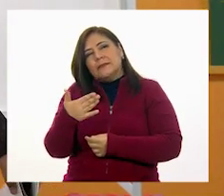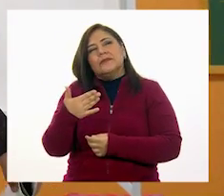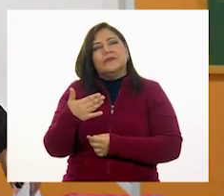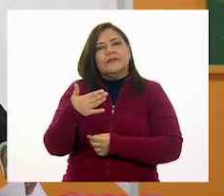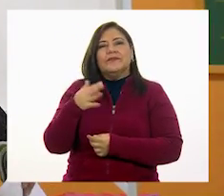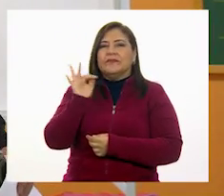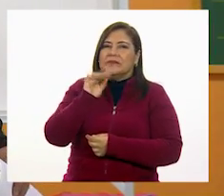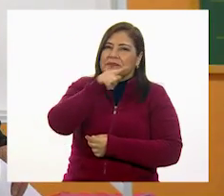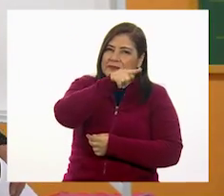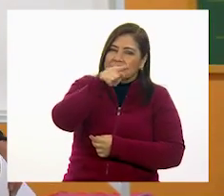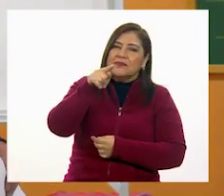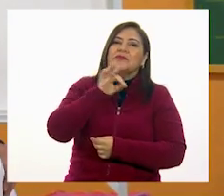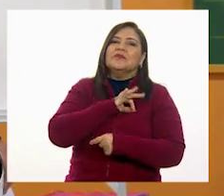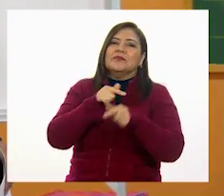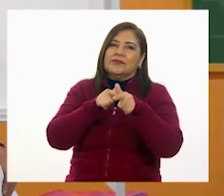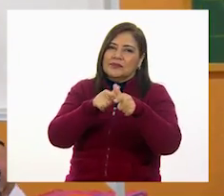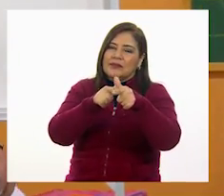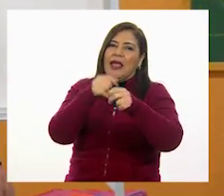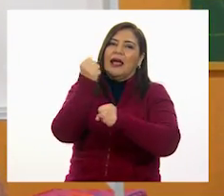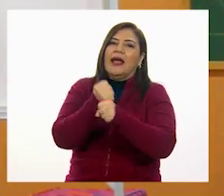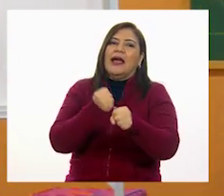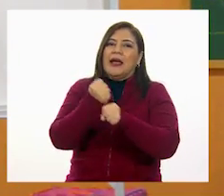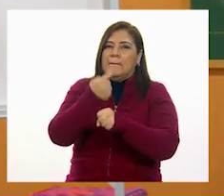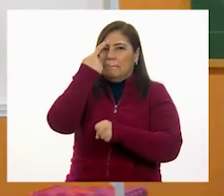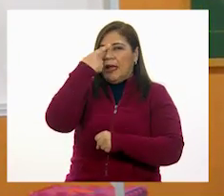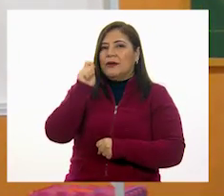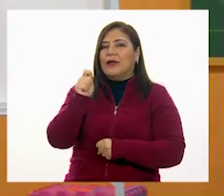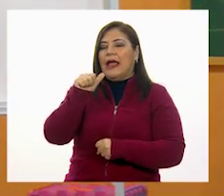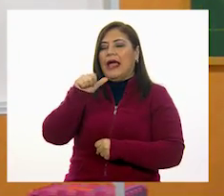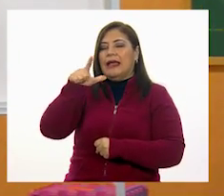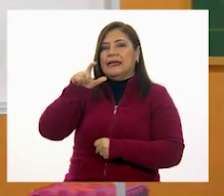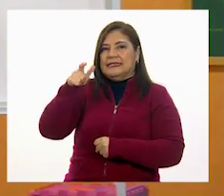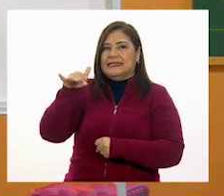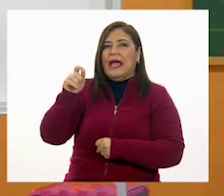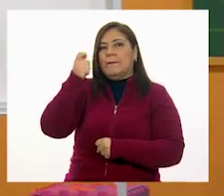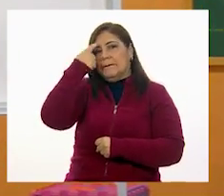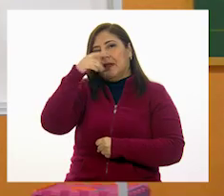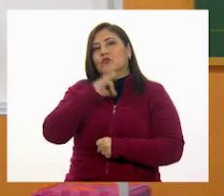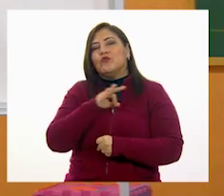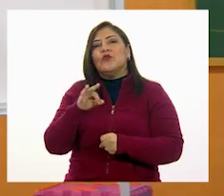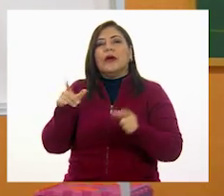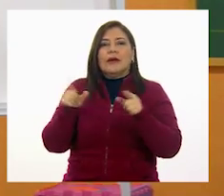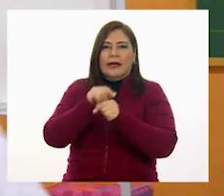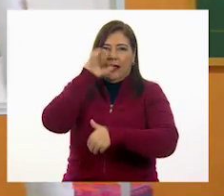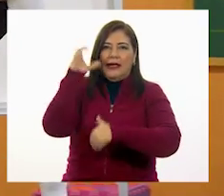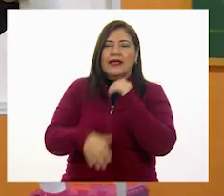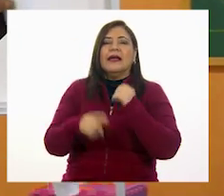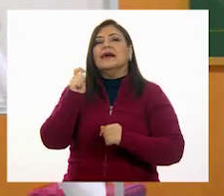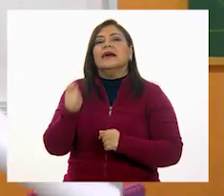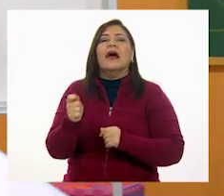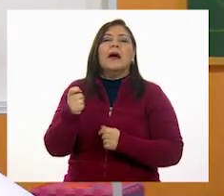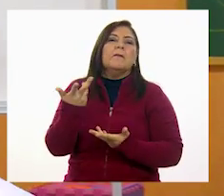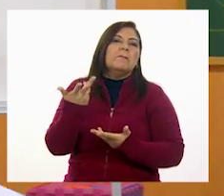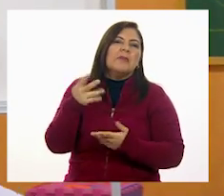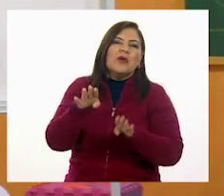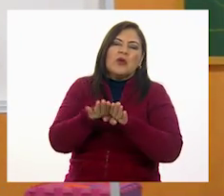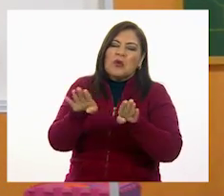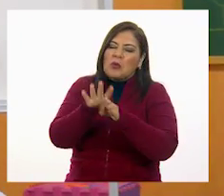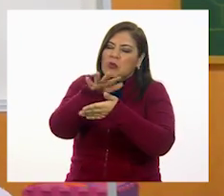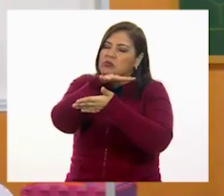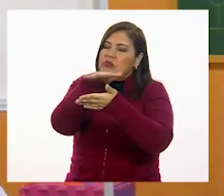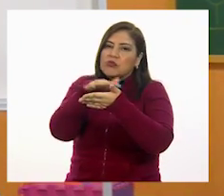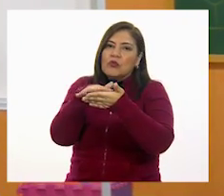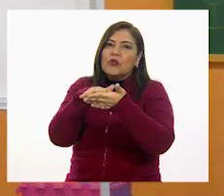seguramente ustedes van a seguir practicando para que lean como Alexia. Ahora, para finalizar, vamos a ver cómo se ve el texto